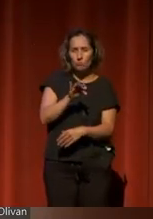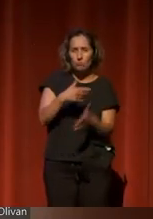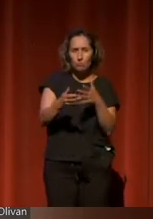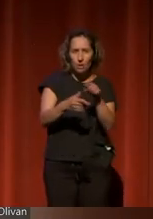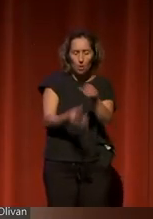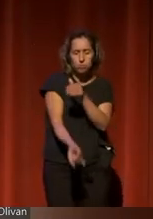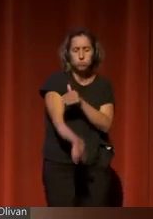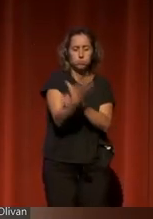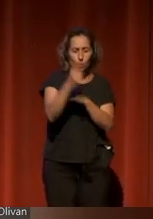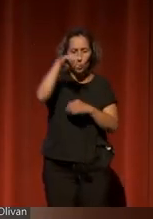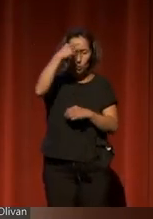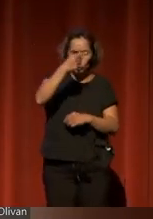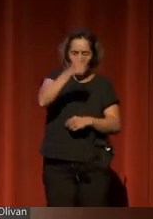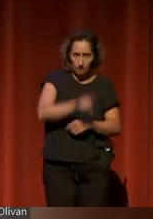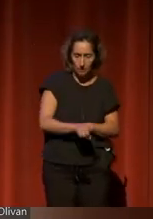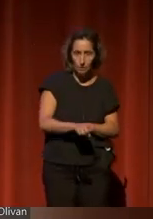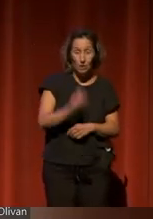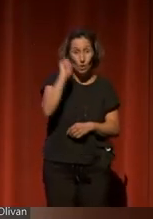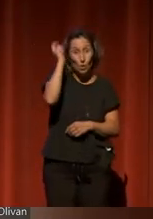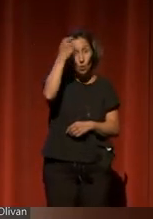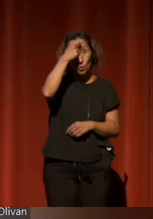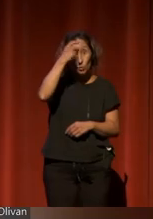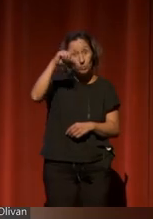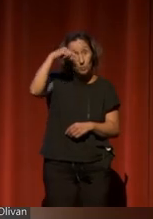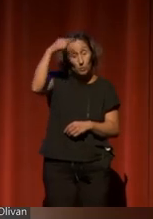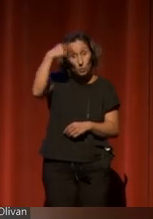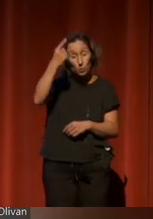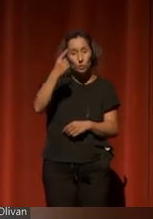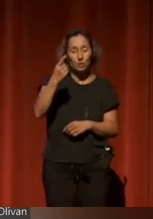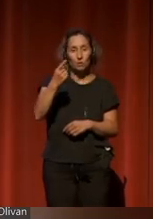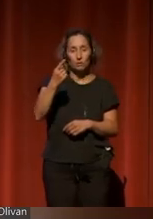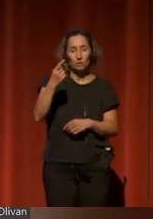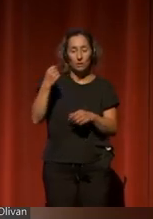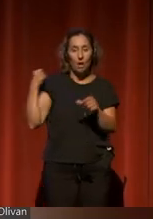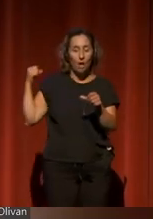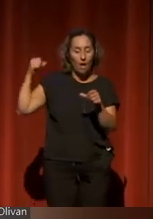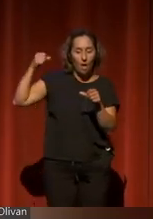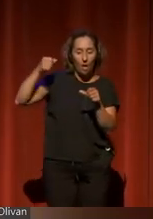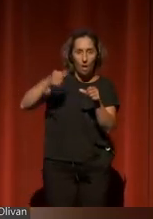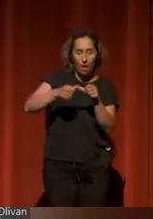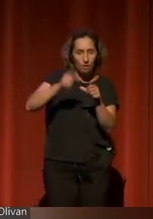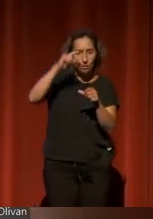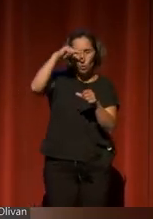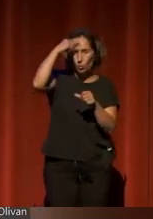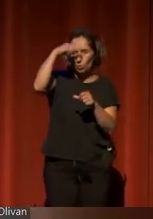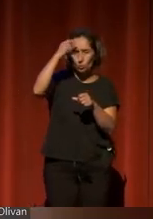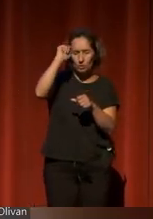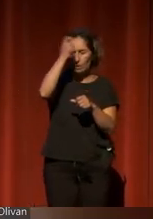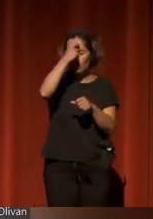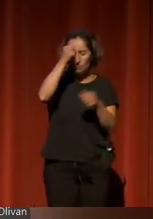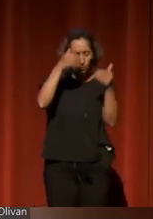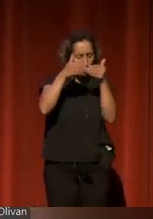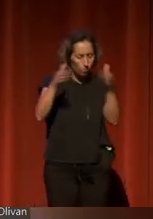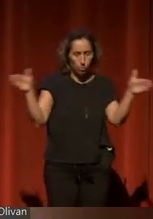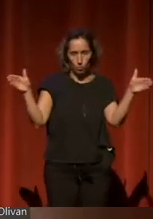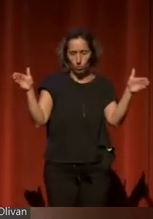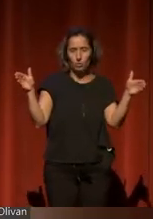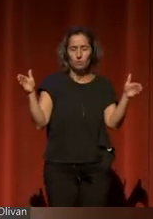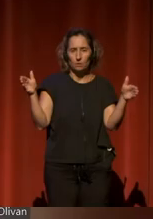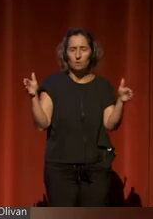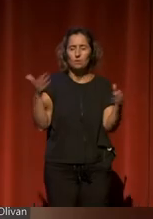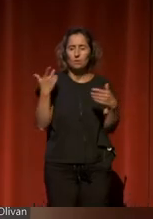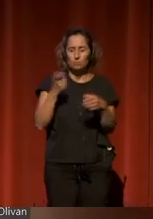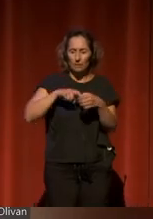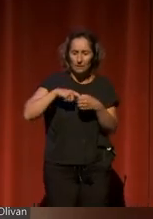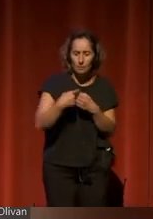que la cultura es ya un concepto mucho más amplio del que venimos eh trabajando en las últimas décadas que culturas también diseño